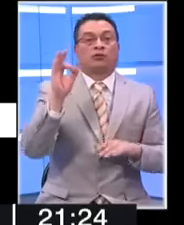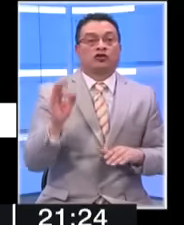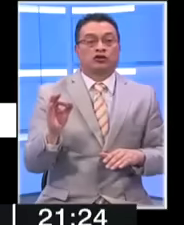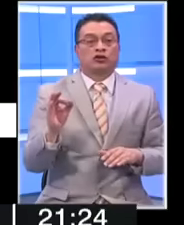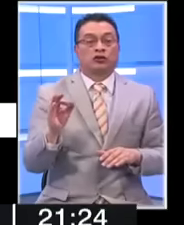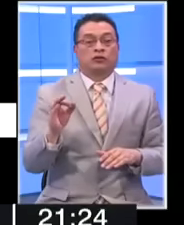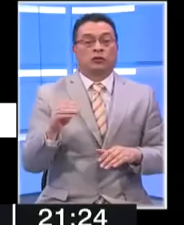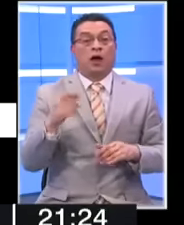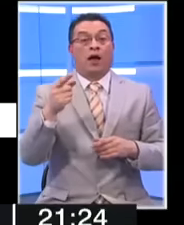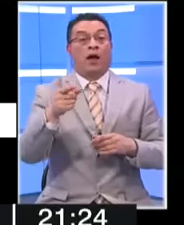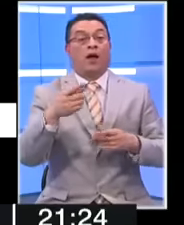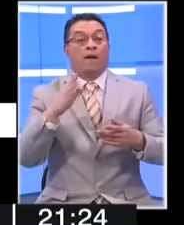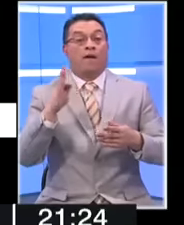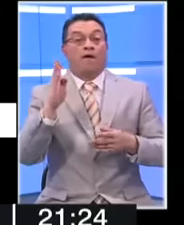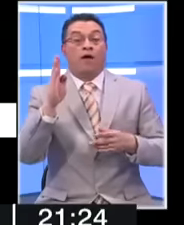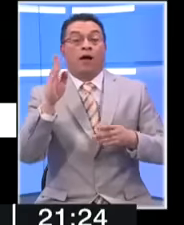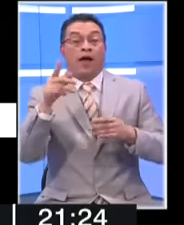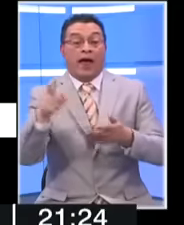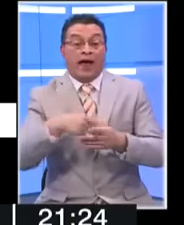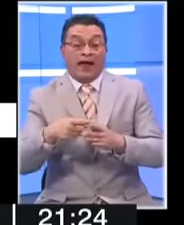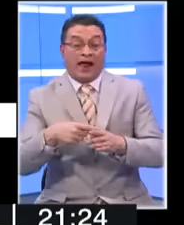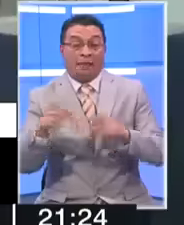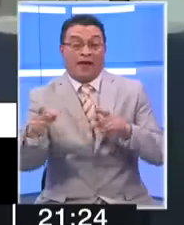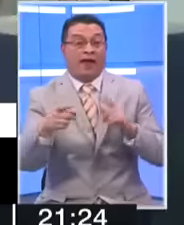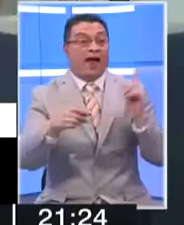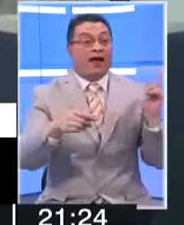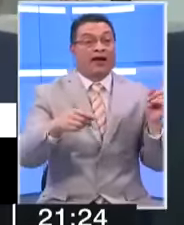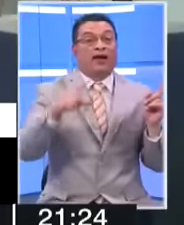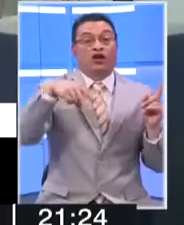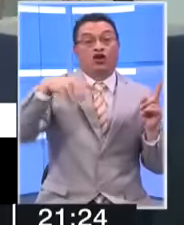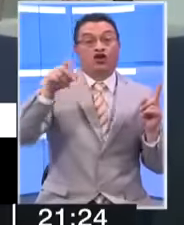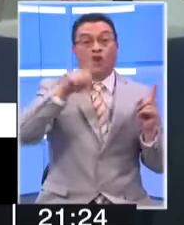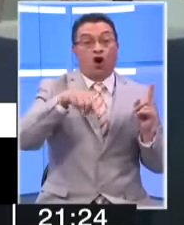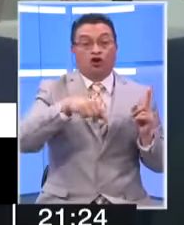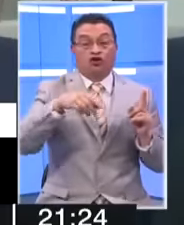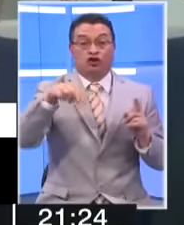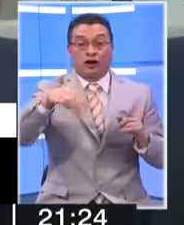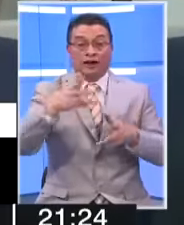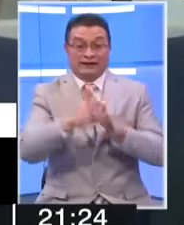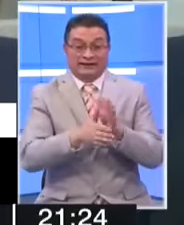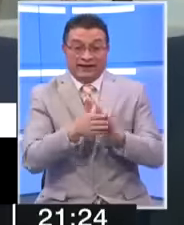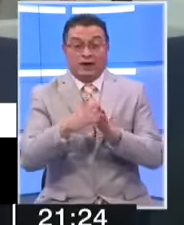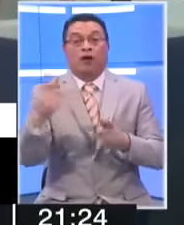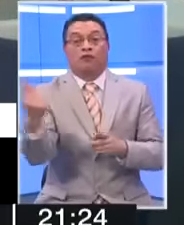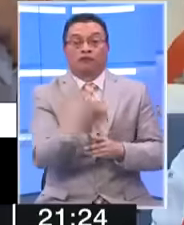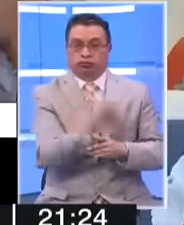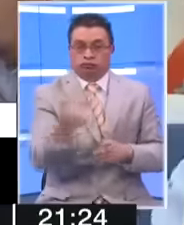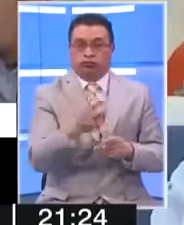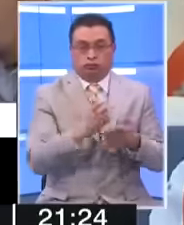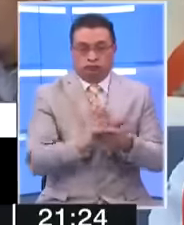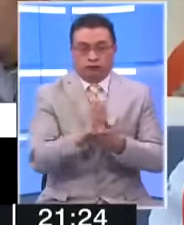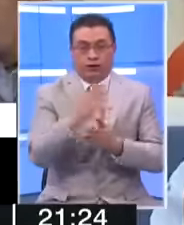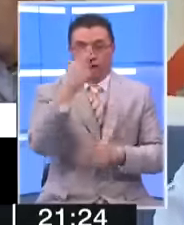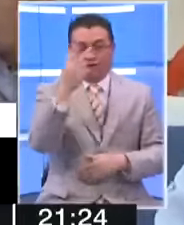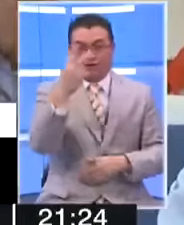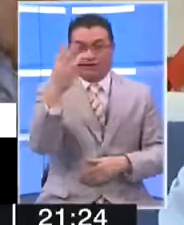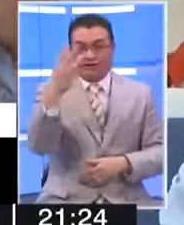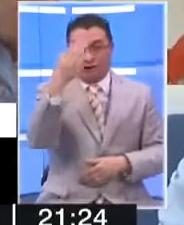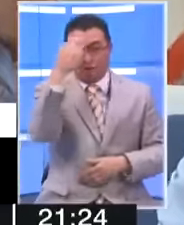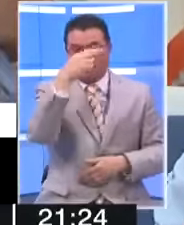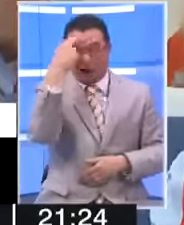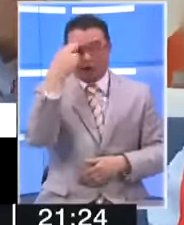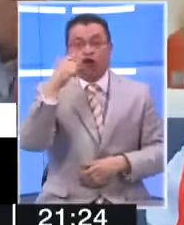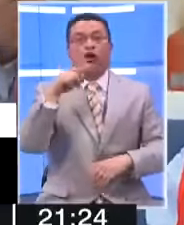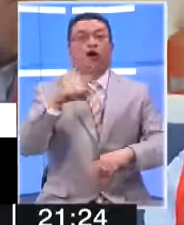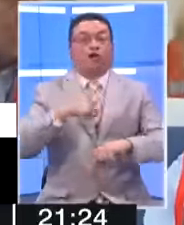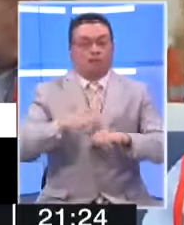servicio de pasajeros del tren entre Nos y la Alameda comenzará el 9 de marzo durante el horario Valle. El 23 de marzo se extenderá a la hora punta